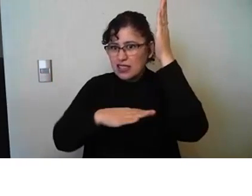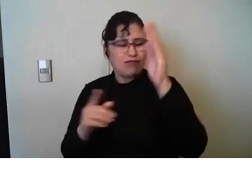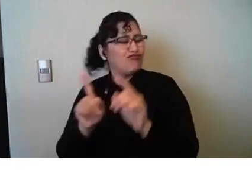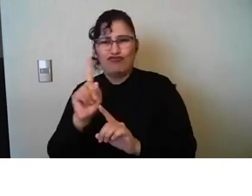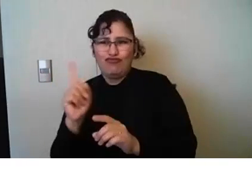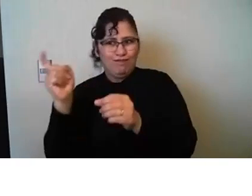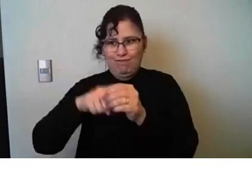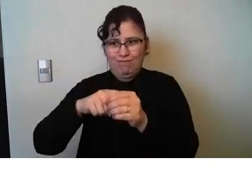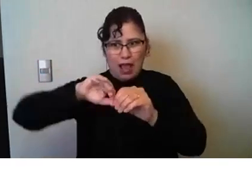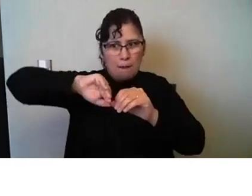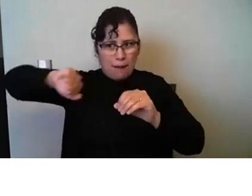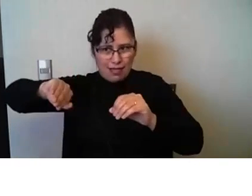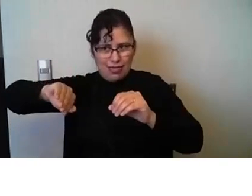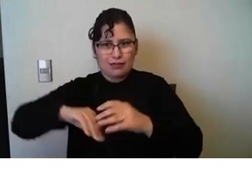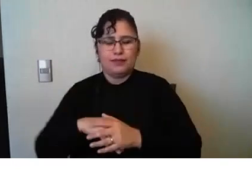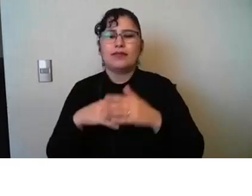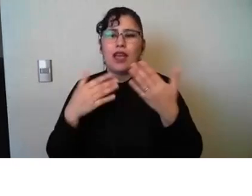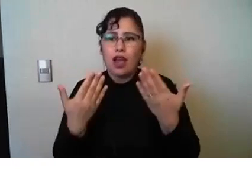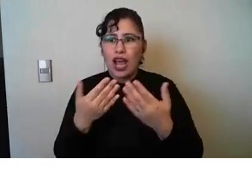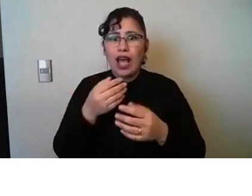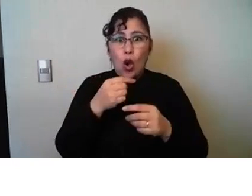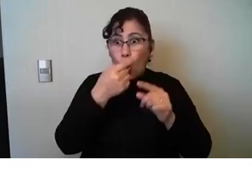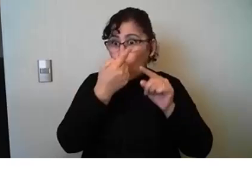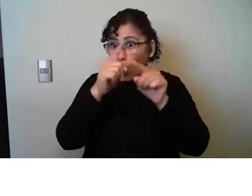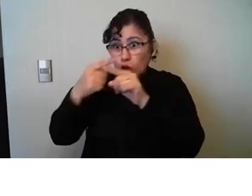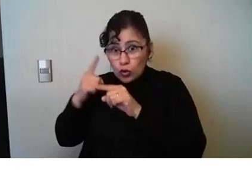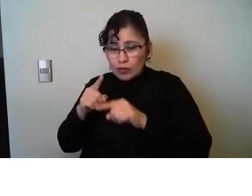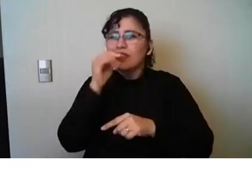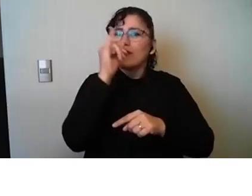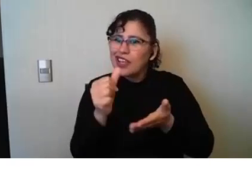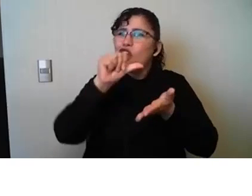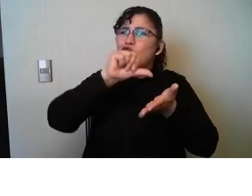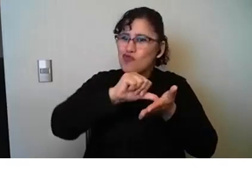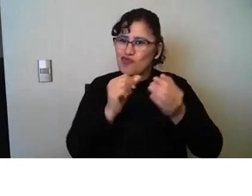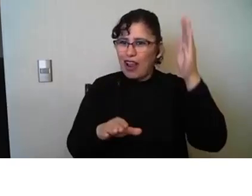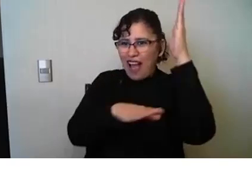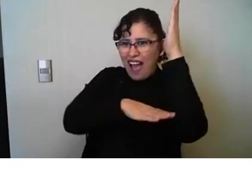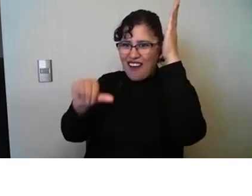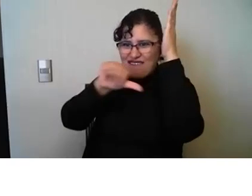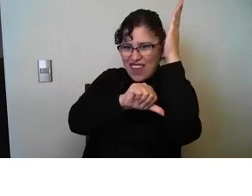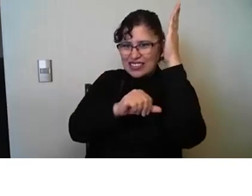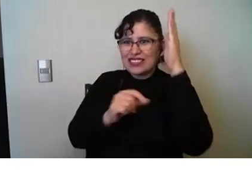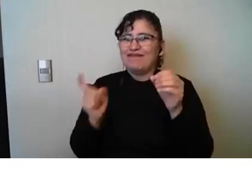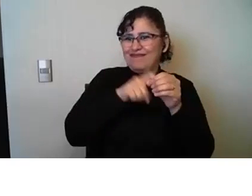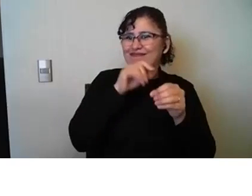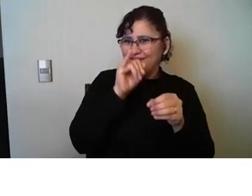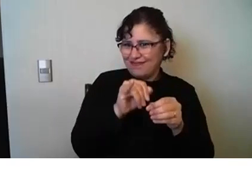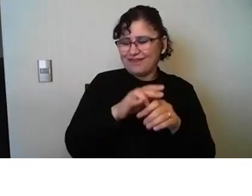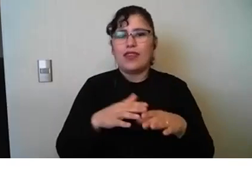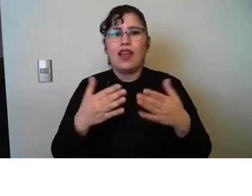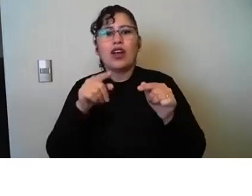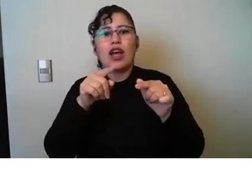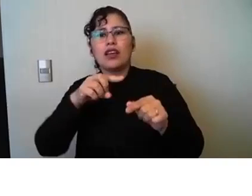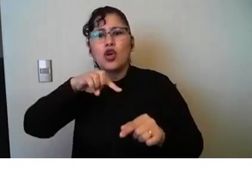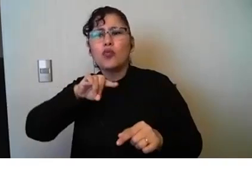resto, lo que es el núcleo, aquí está marcado como núcleo lentiforme, si se fijan, y acá está marcado como putamen,